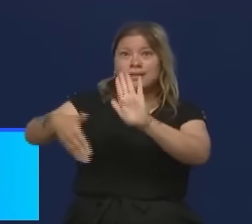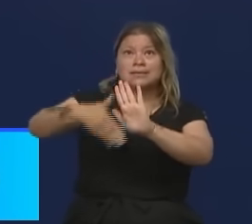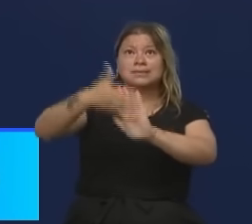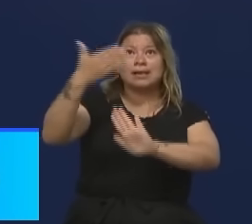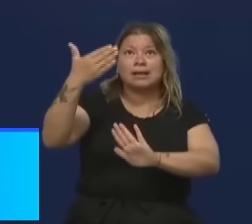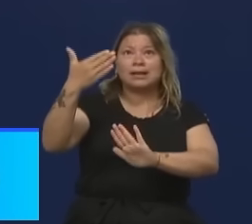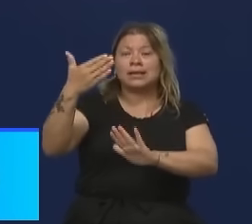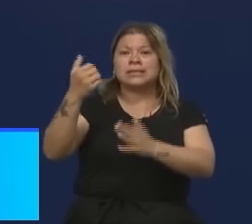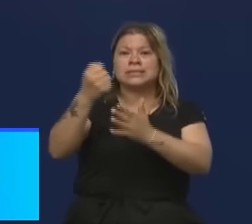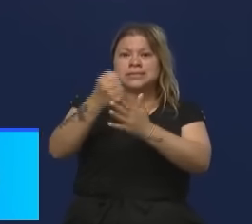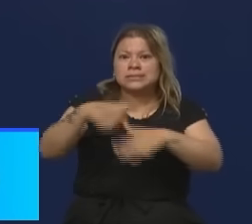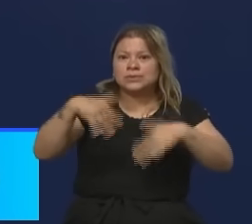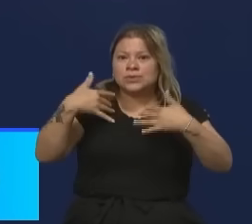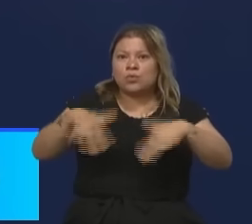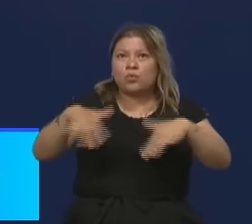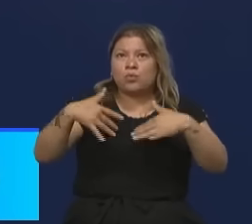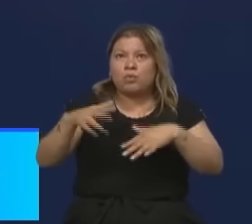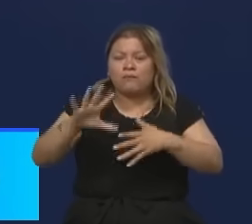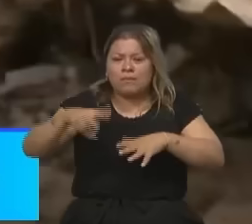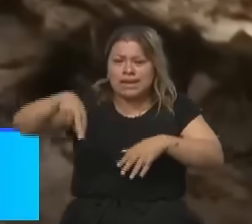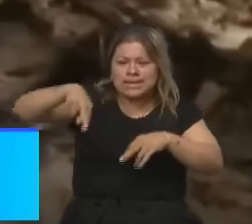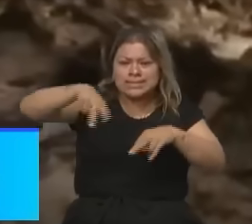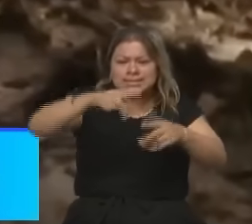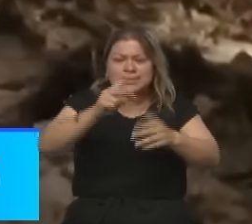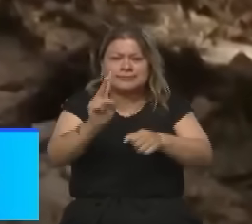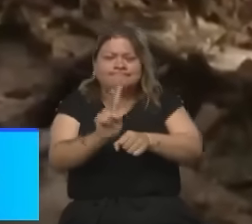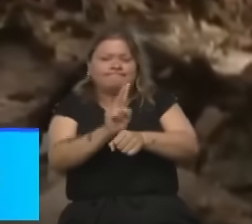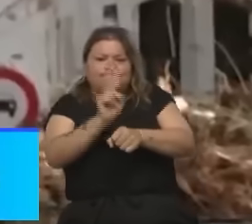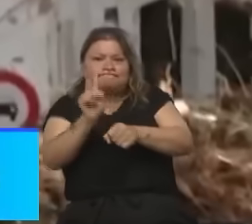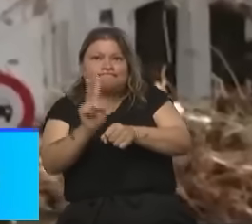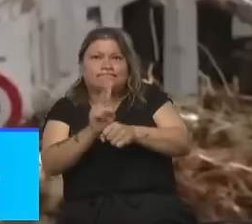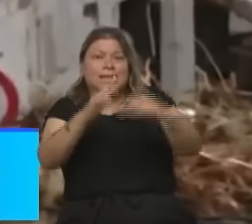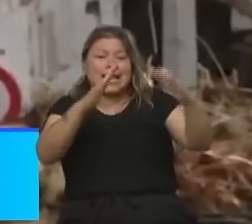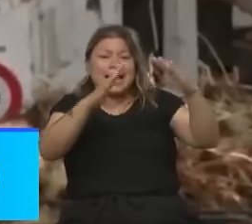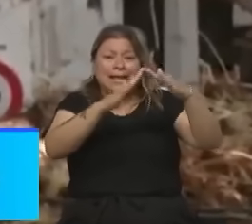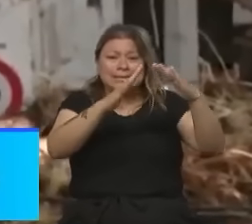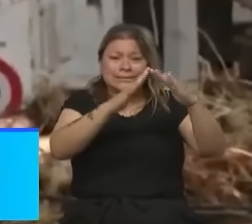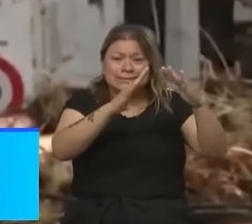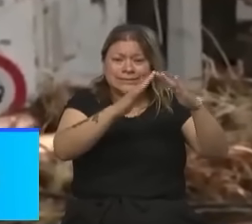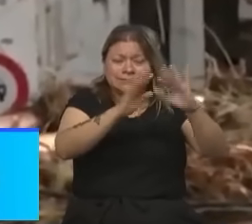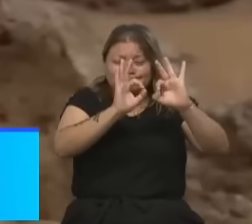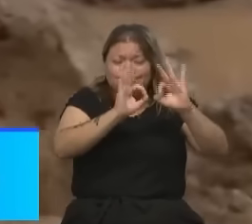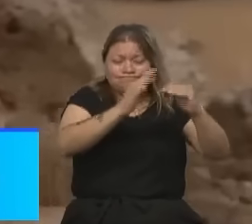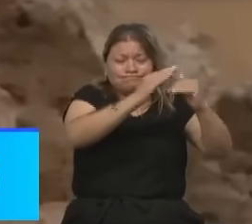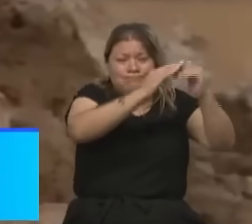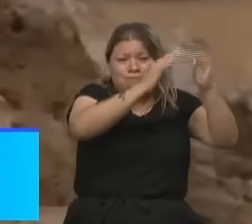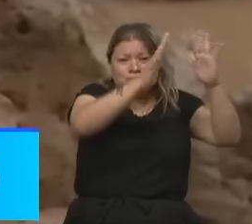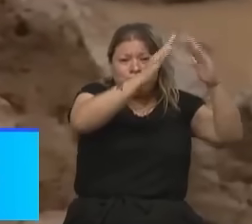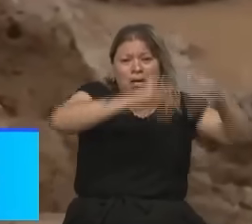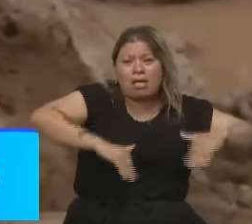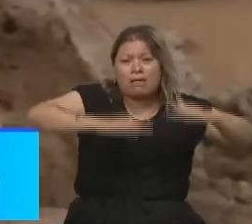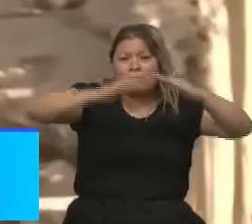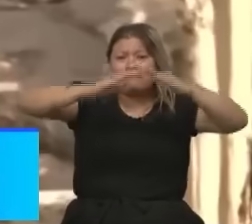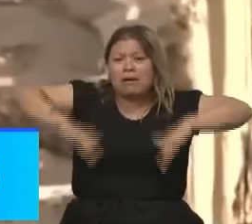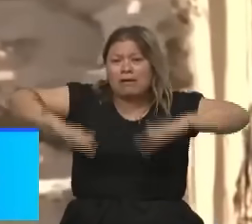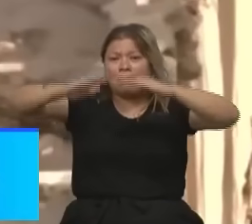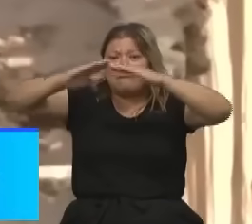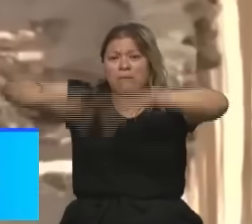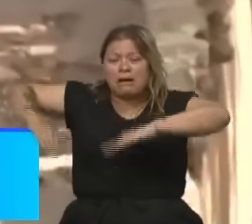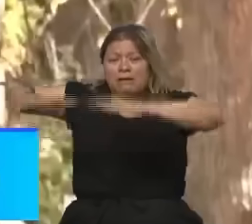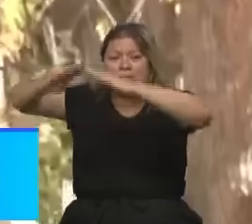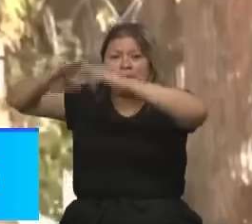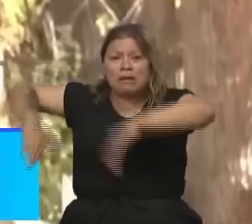lo posible para poder protegerse. Casas completas fueron destruidas, como estas, que